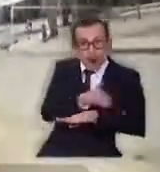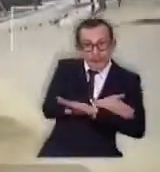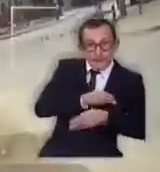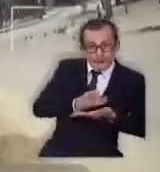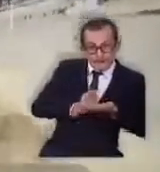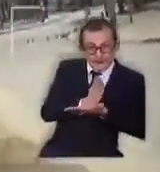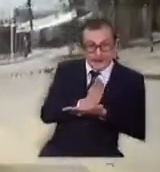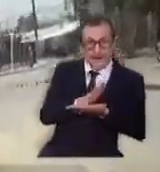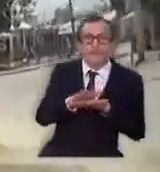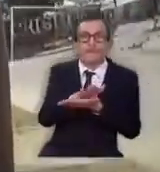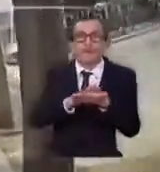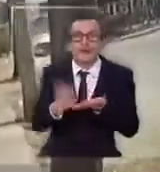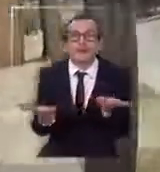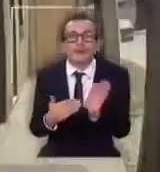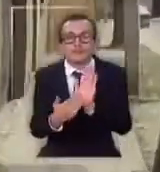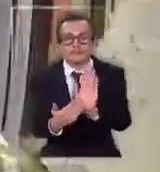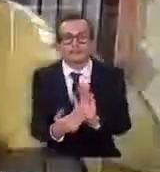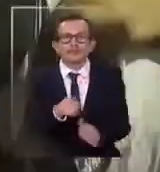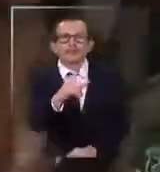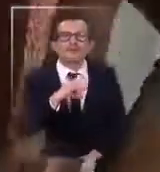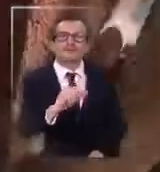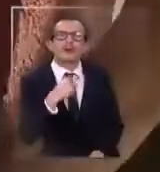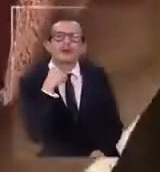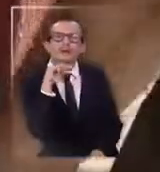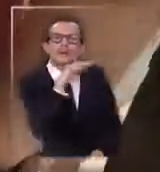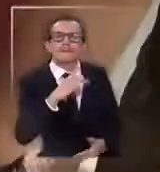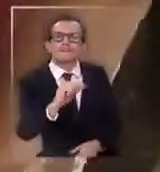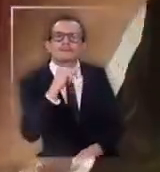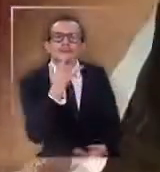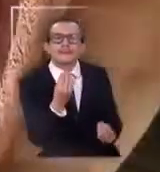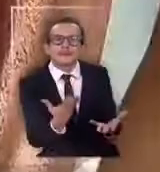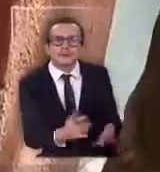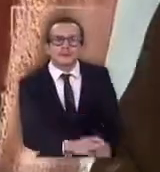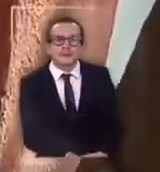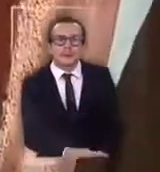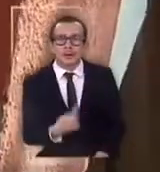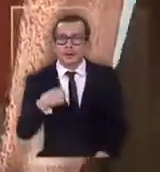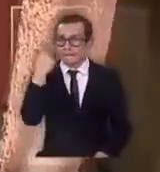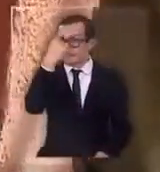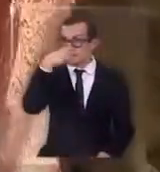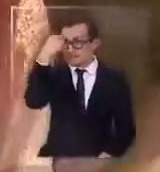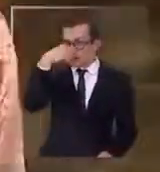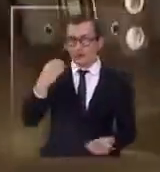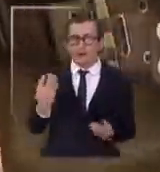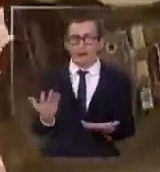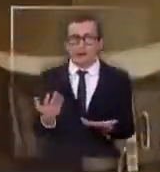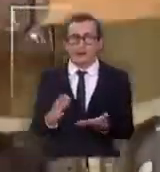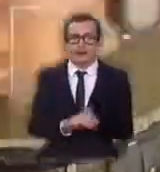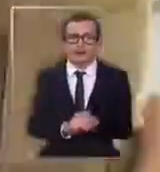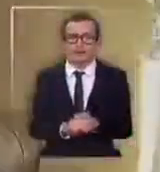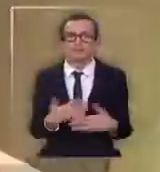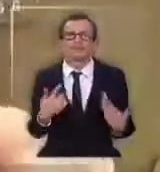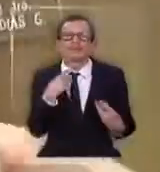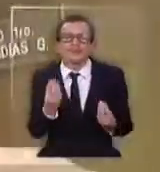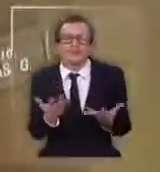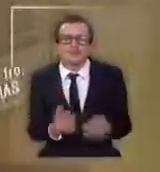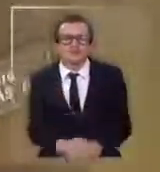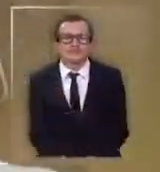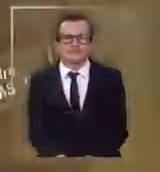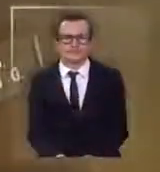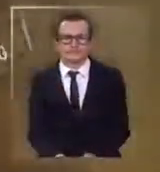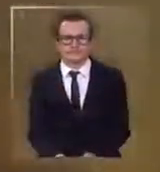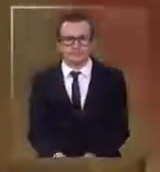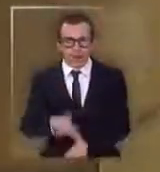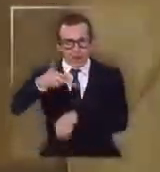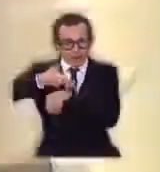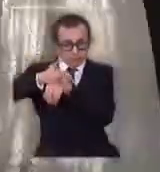Este es un buen ejemplo. ¿Pero usted para qué arranca? ¿Qué te pasó? ¿Por qué te arranca? Mi cara. Ya está vigente. Graba el tiro porque va a